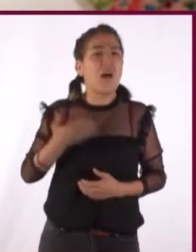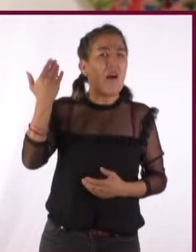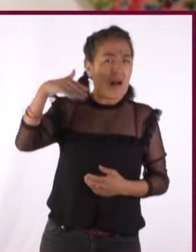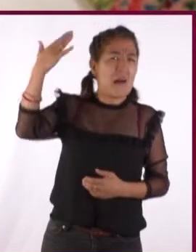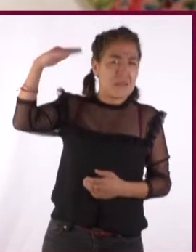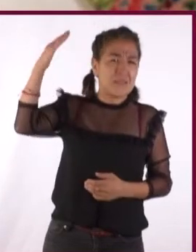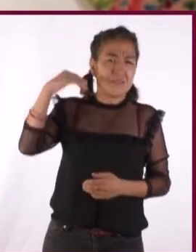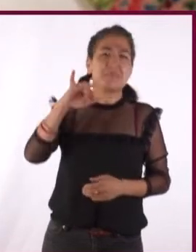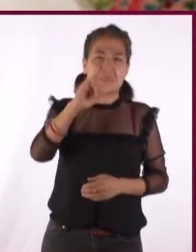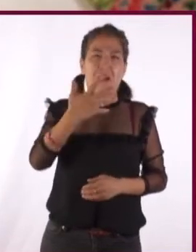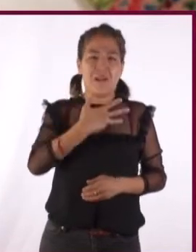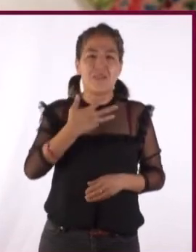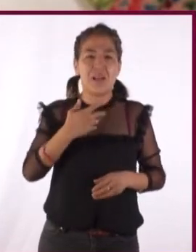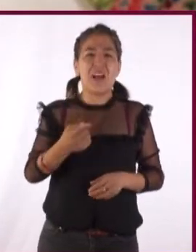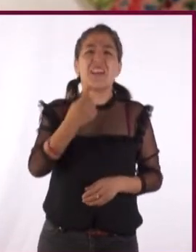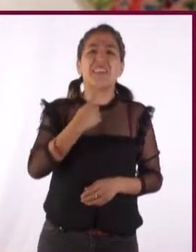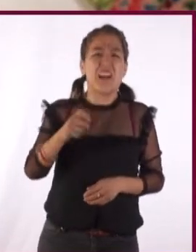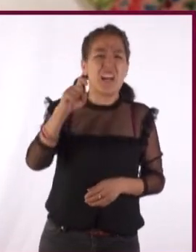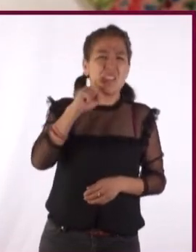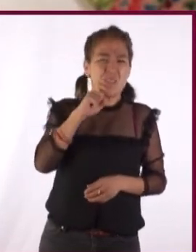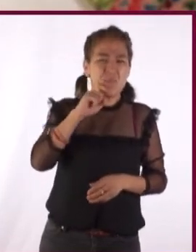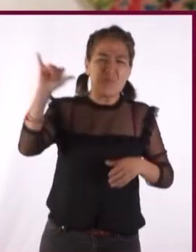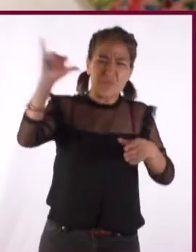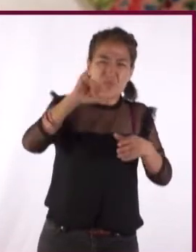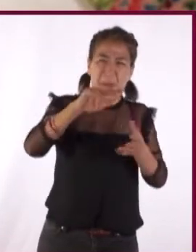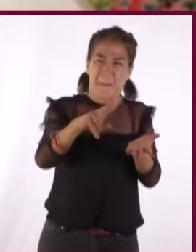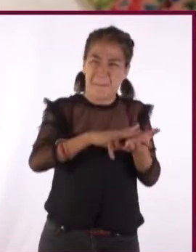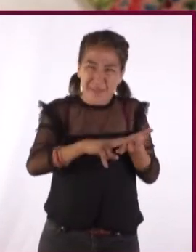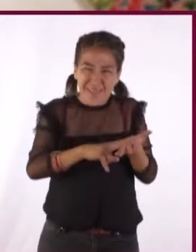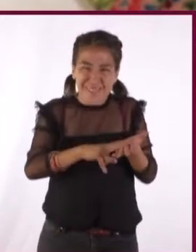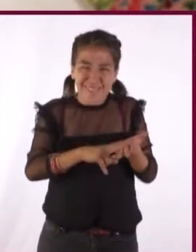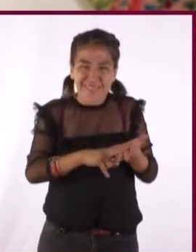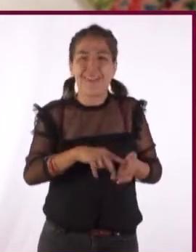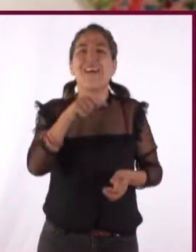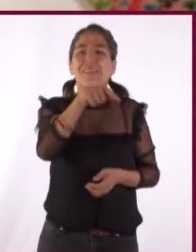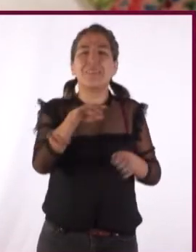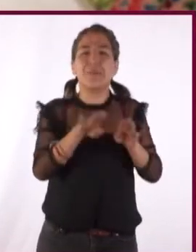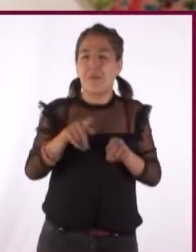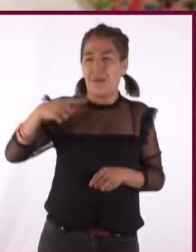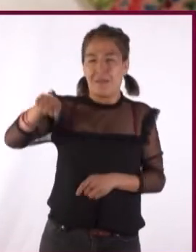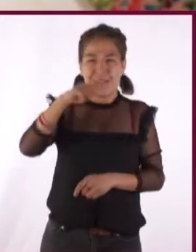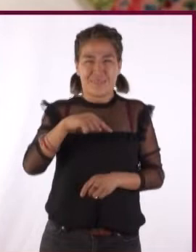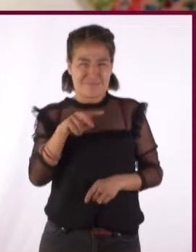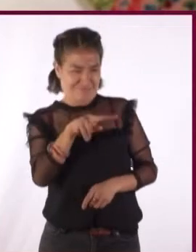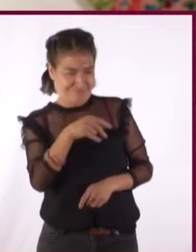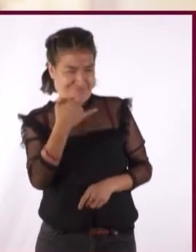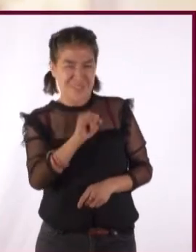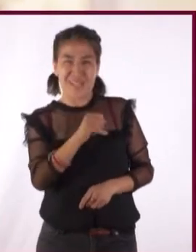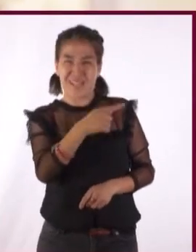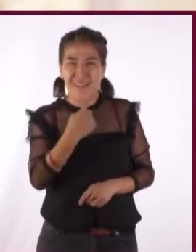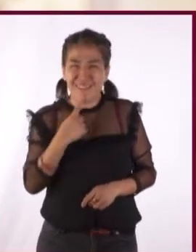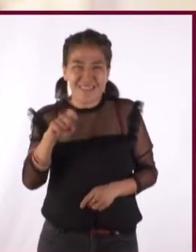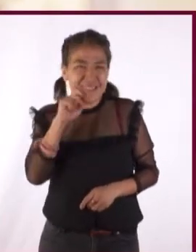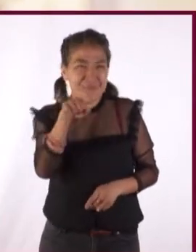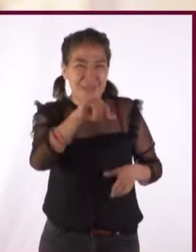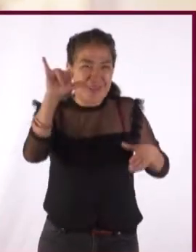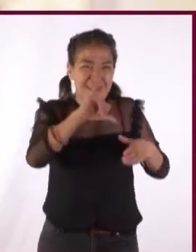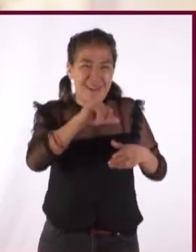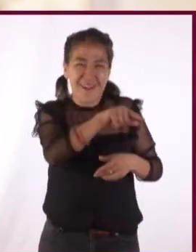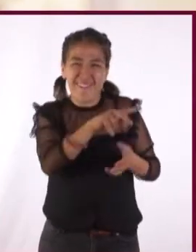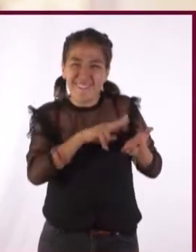hubo un tiempo que sacaron una catsup verde, engaña no solo a la vista, sino